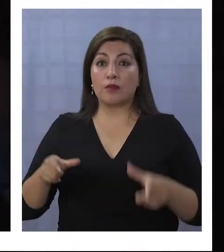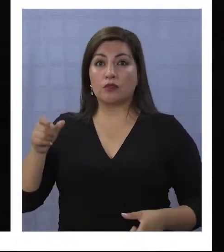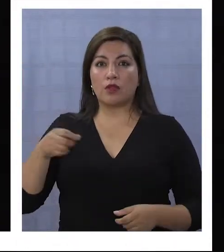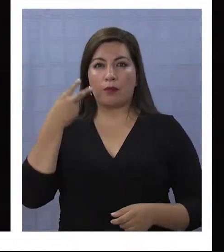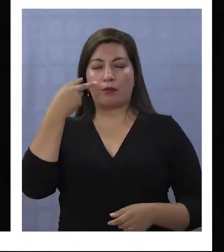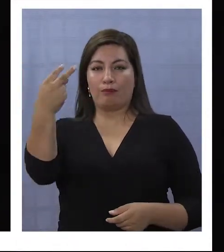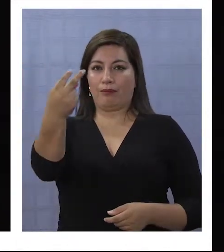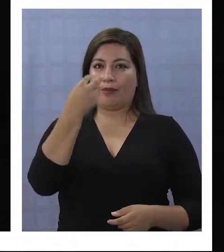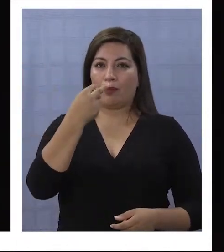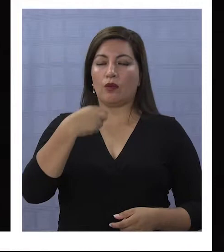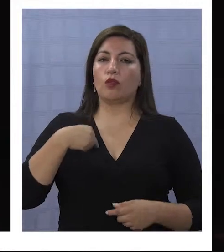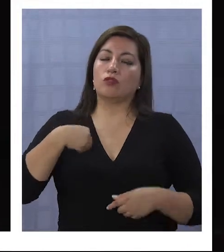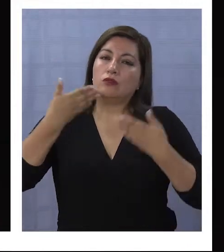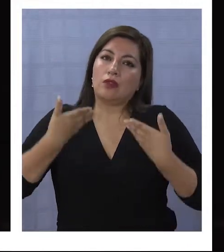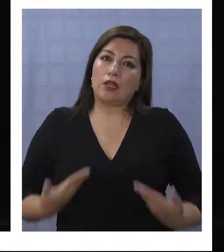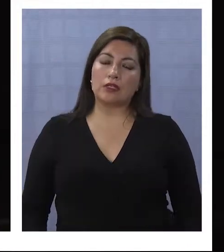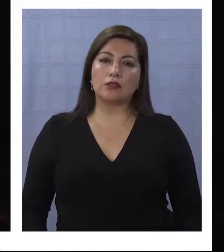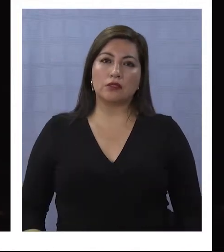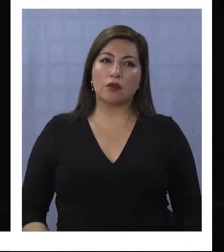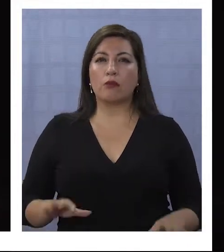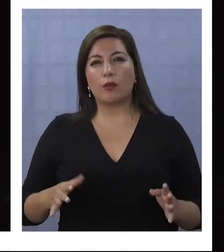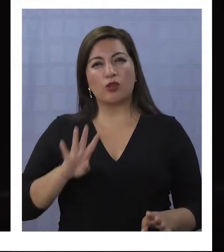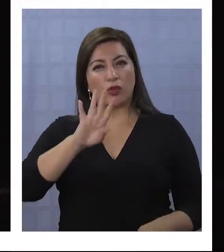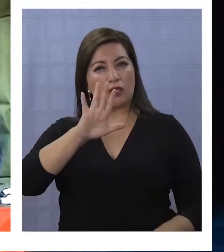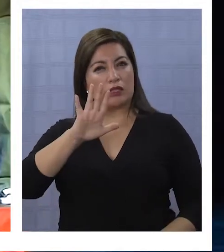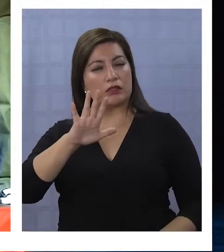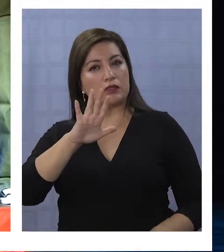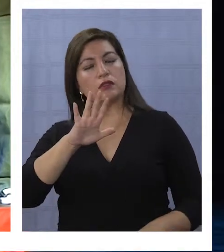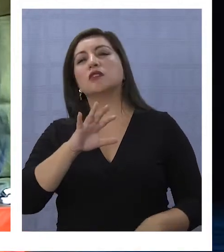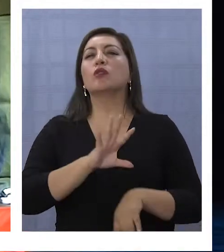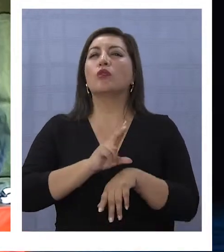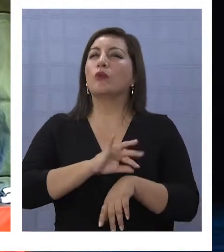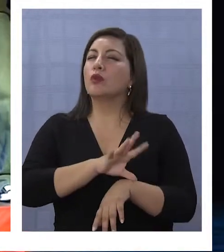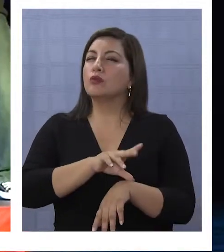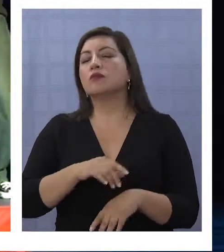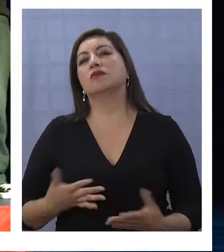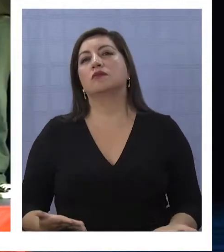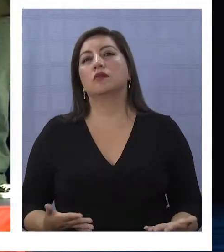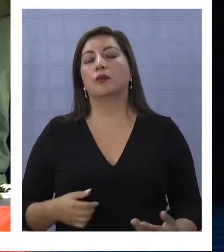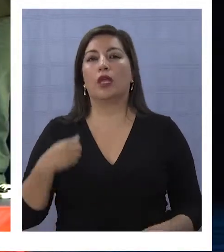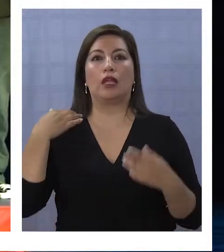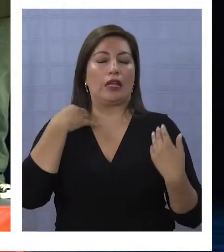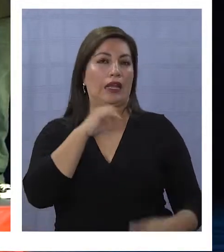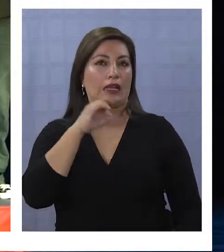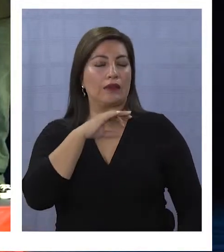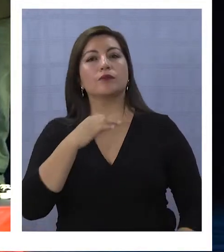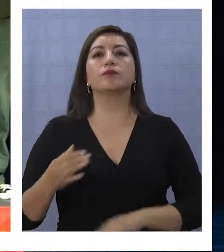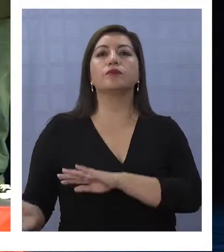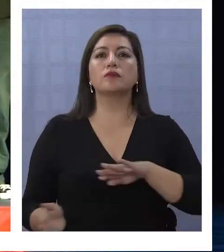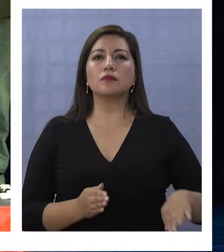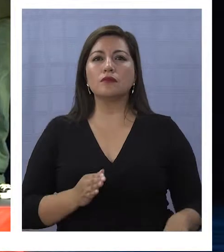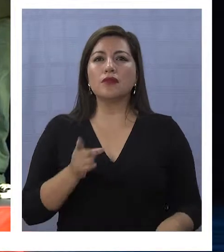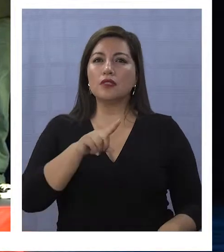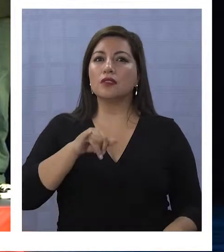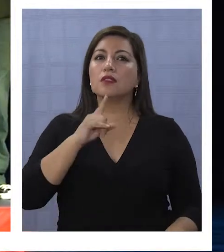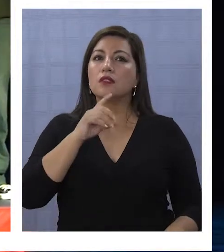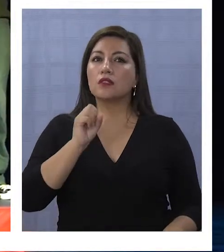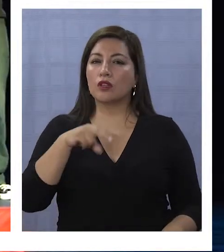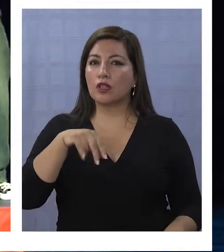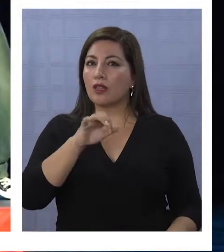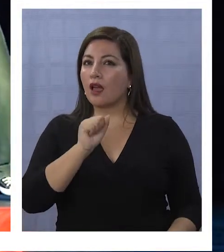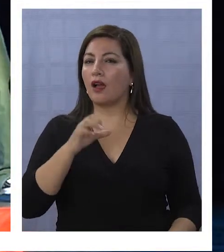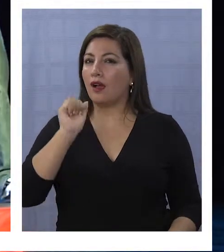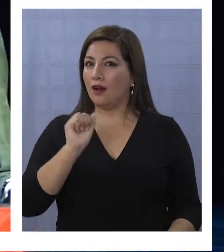todo el rato. Entonces sí, es demandante. Son 45 minutos a full todo el rato, no podemos soltar. Sintonía AM terminó su